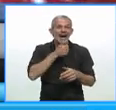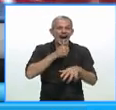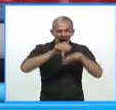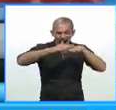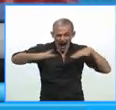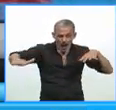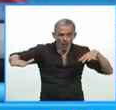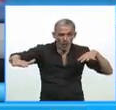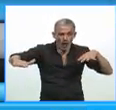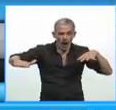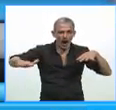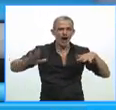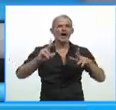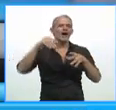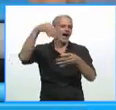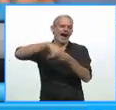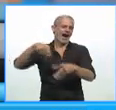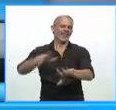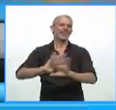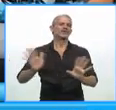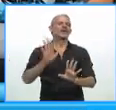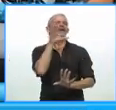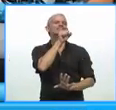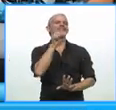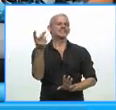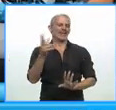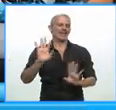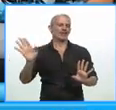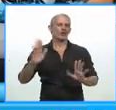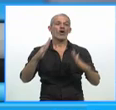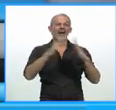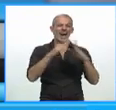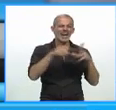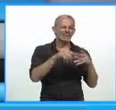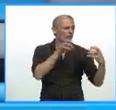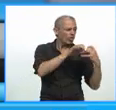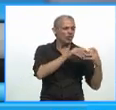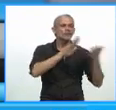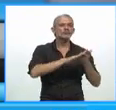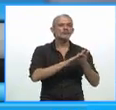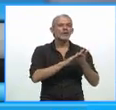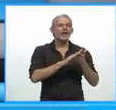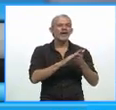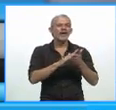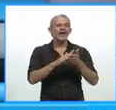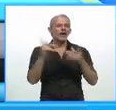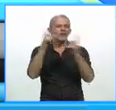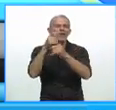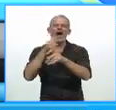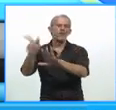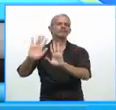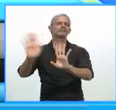es... todo queda en la cancha. Ah, bueno, mira, a casa no se llevaba. No, nunca. Jamás. Bueno, bien.